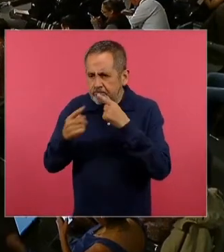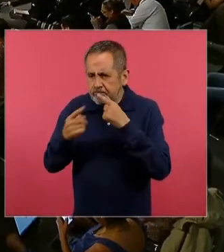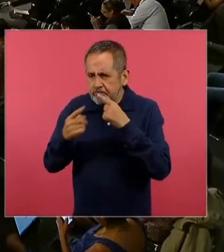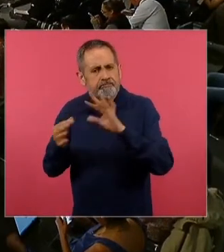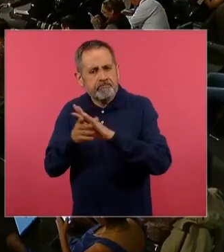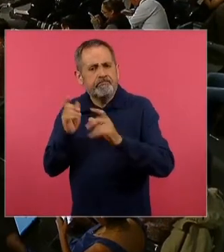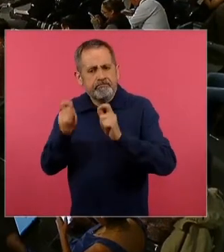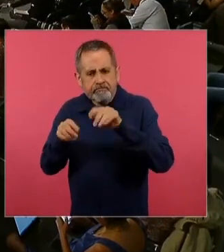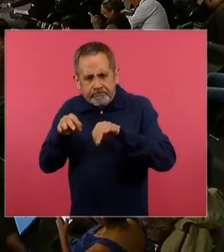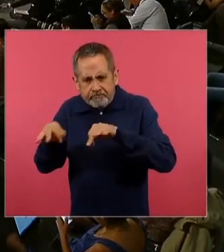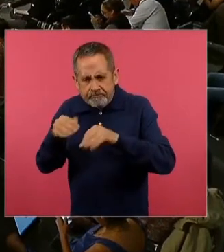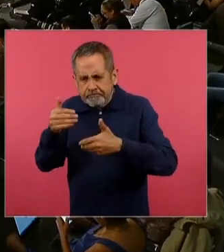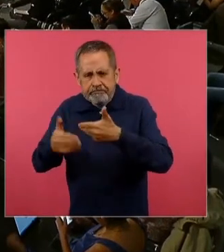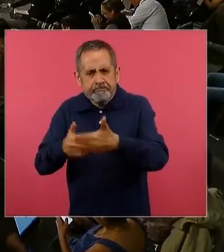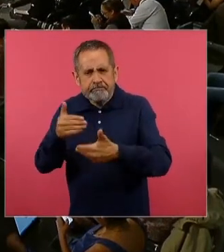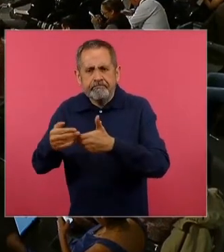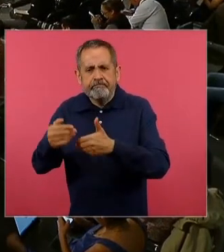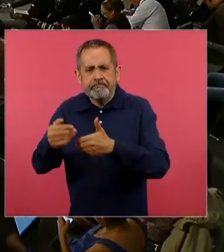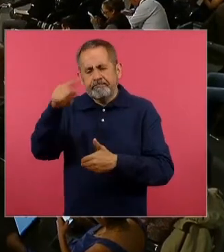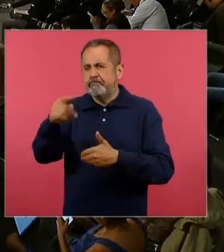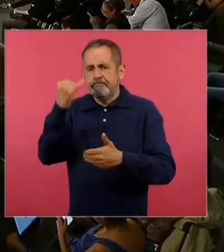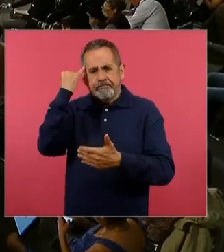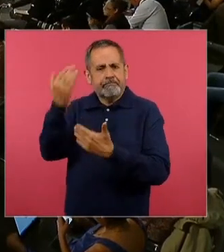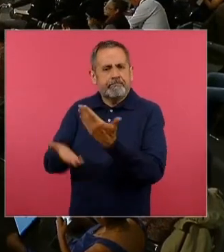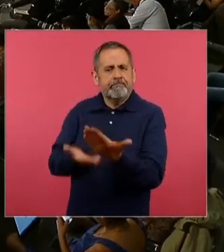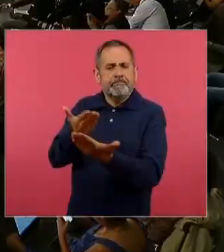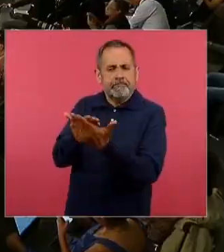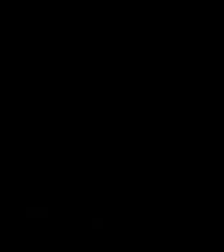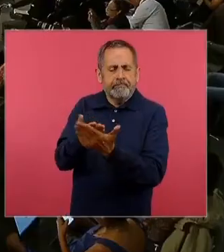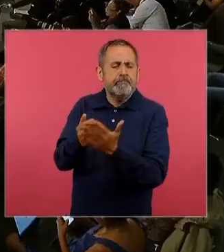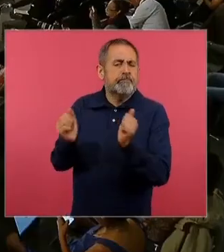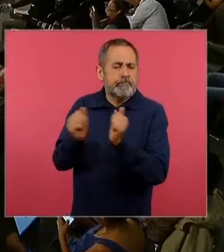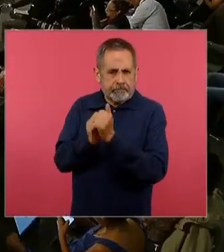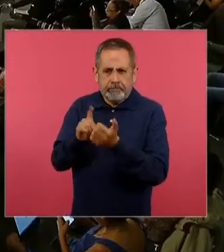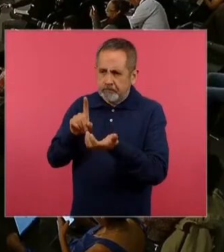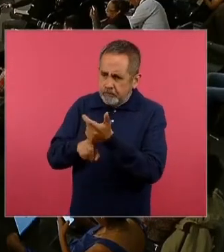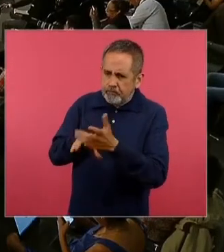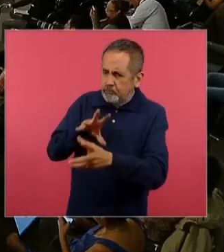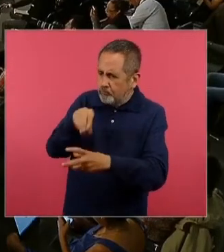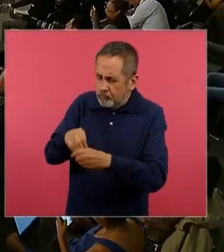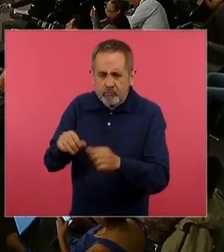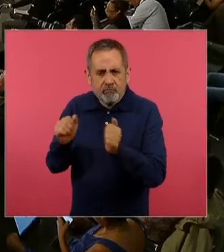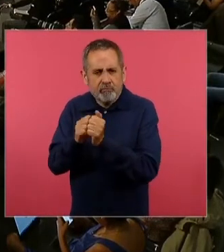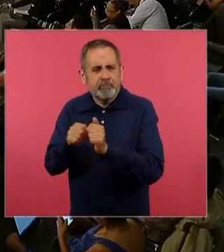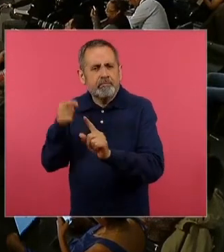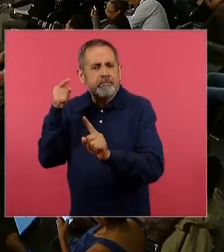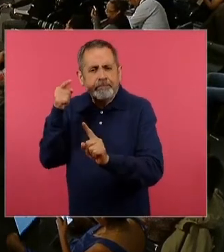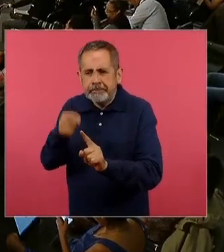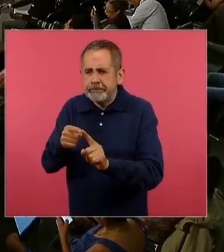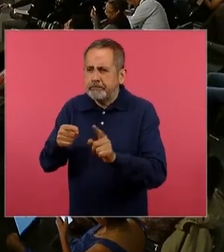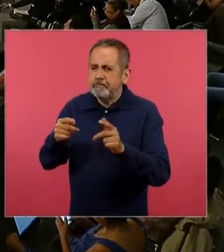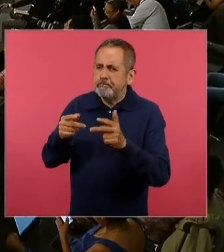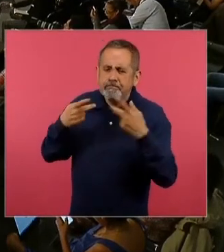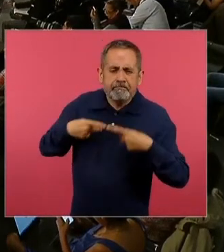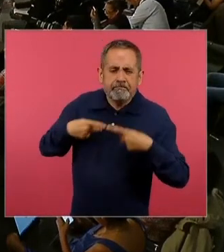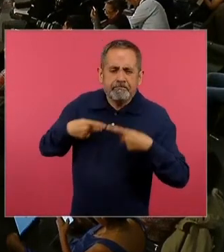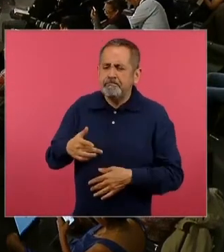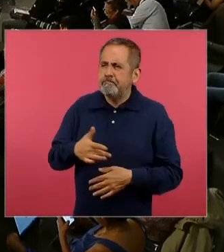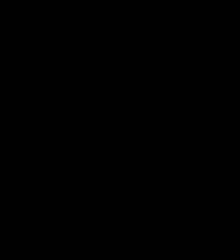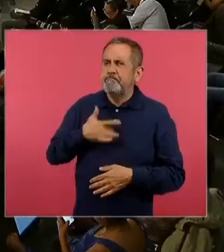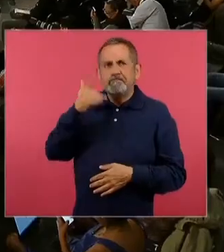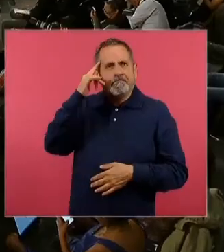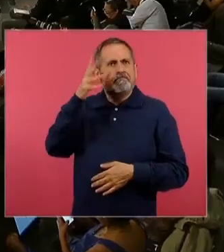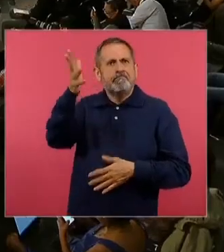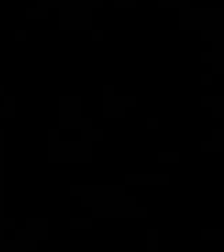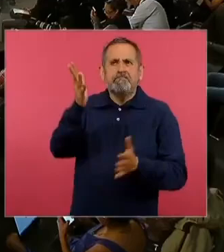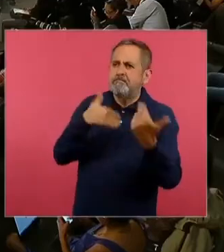tiene que trabajar para construir la propuesta educativa que tiene que ver con qué tipo de ser humano necesitamos para